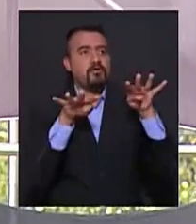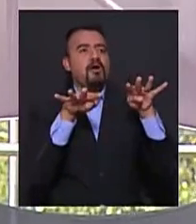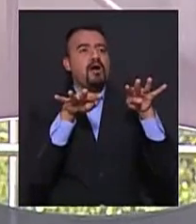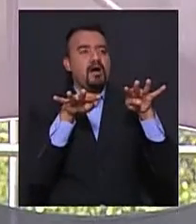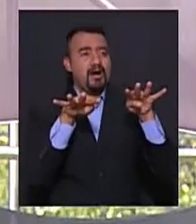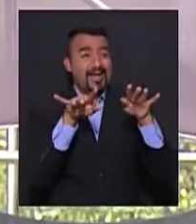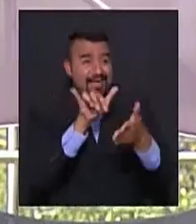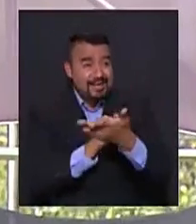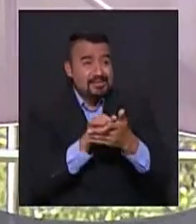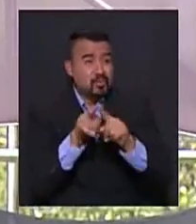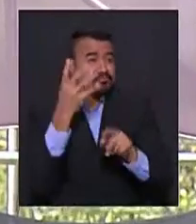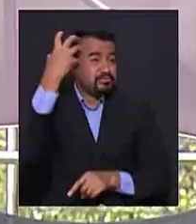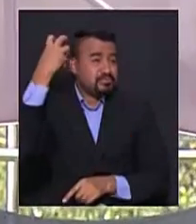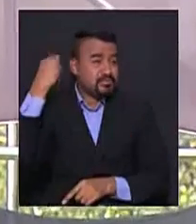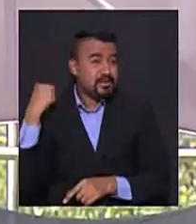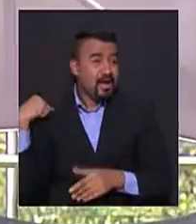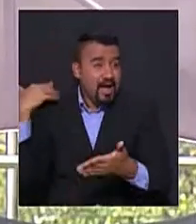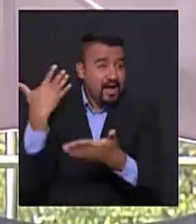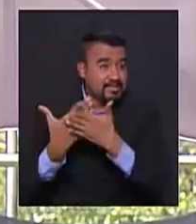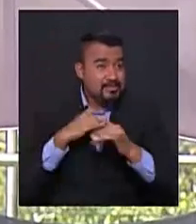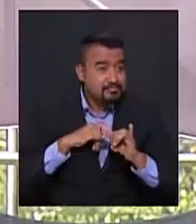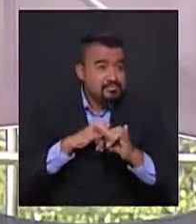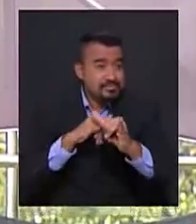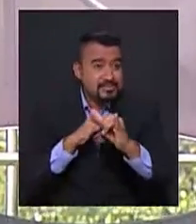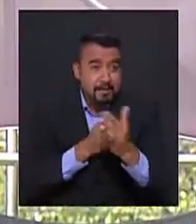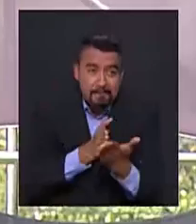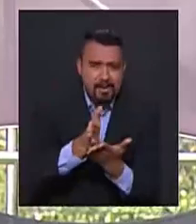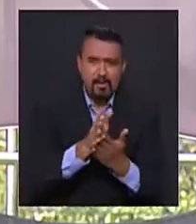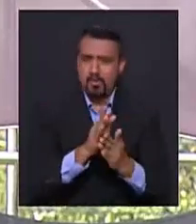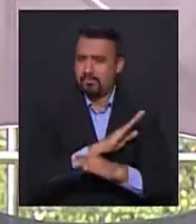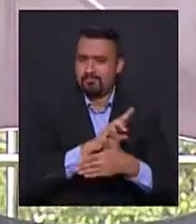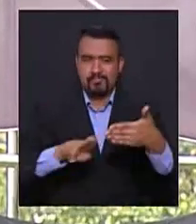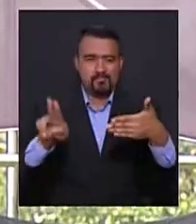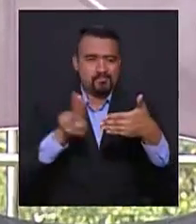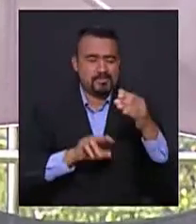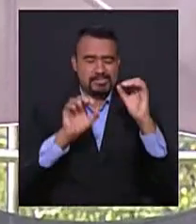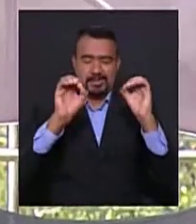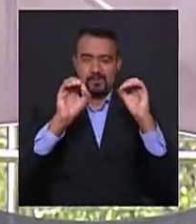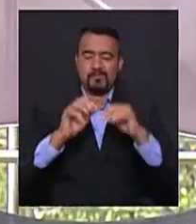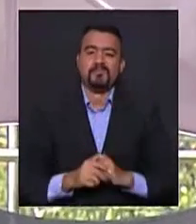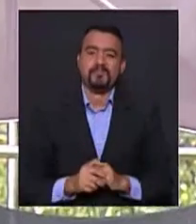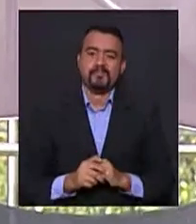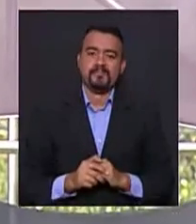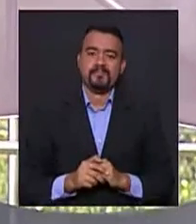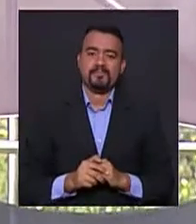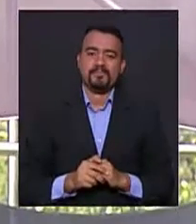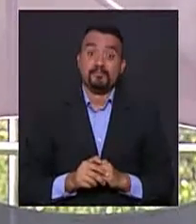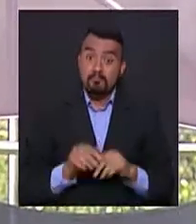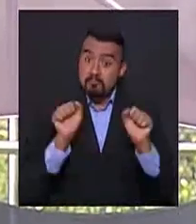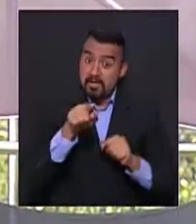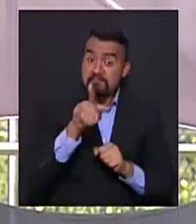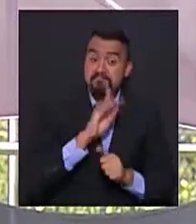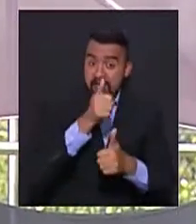repetirse jamás. Este será nuestro tour de la memoria, que es una realidad